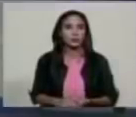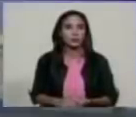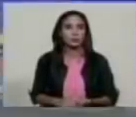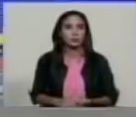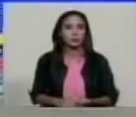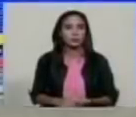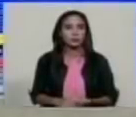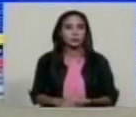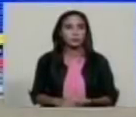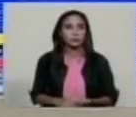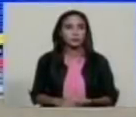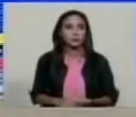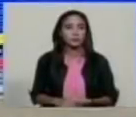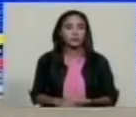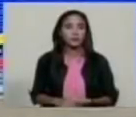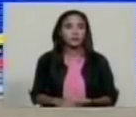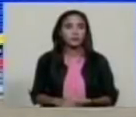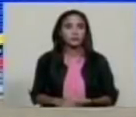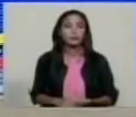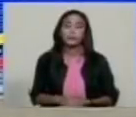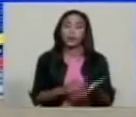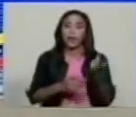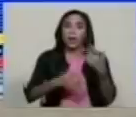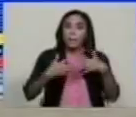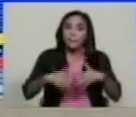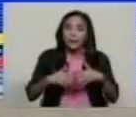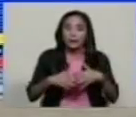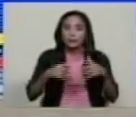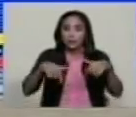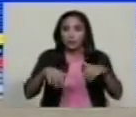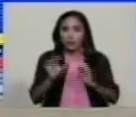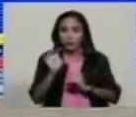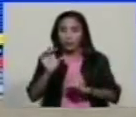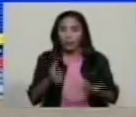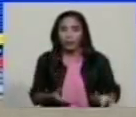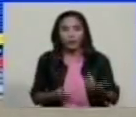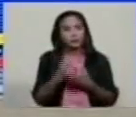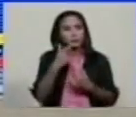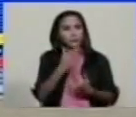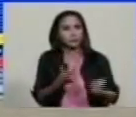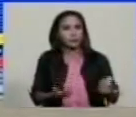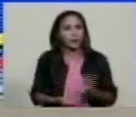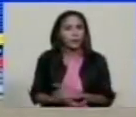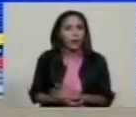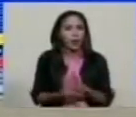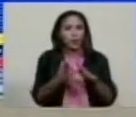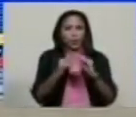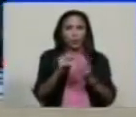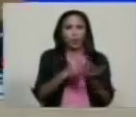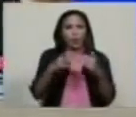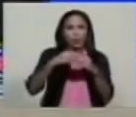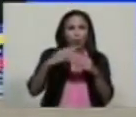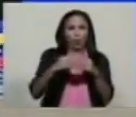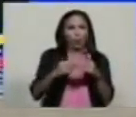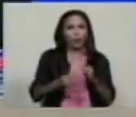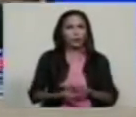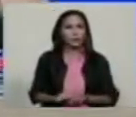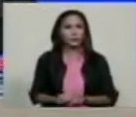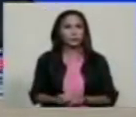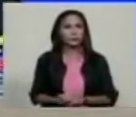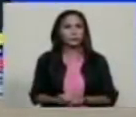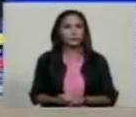Montaron empresas procesadoras nacionales para justificar la petición de dólares para